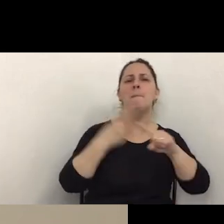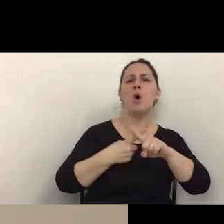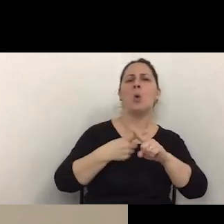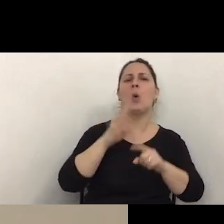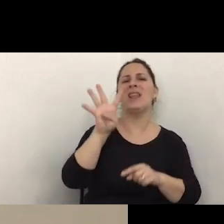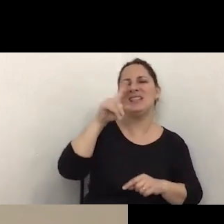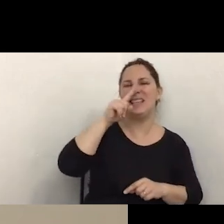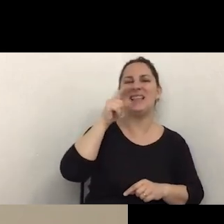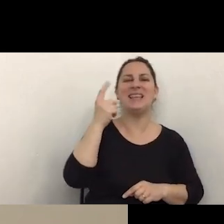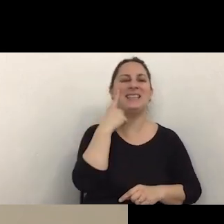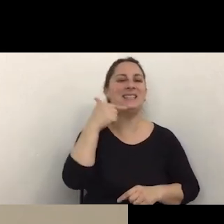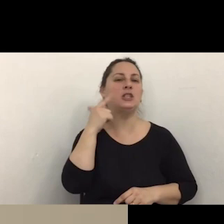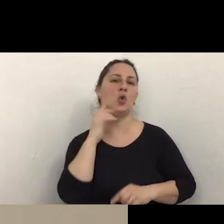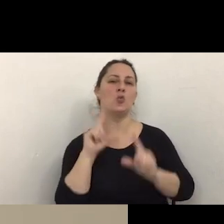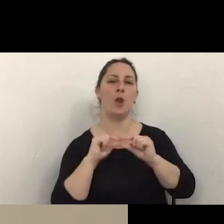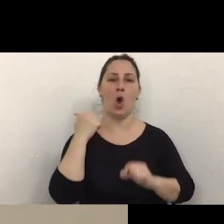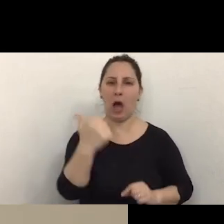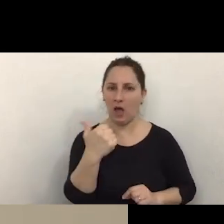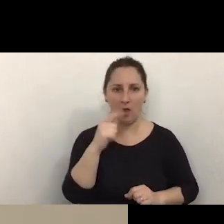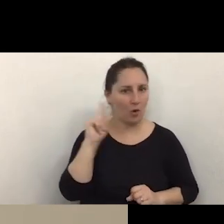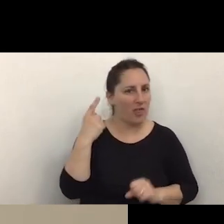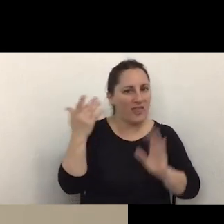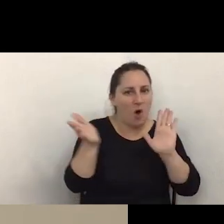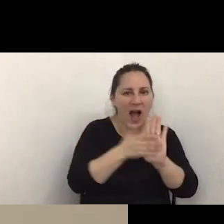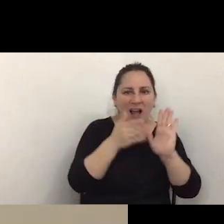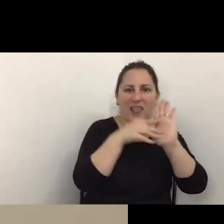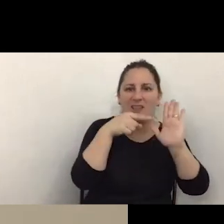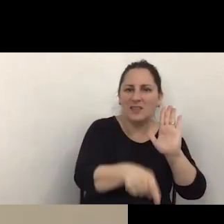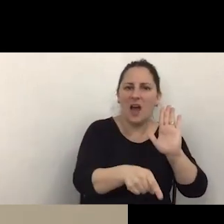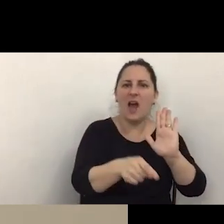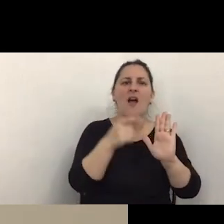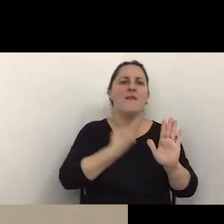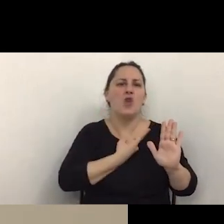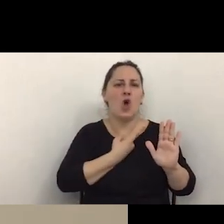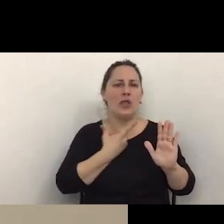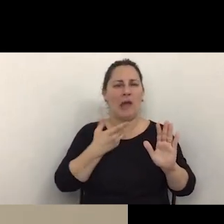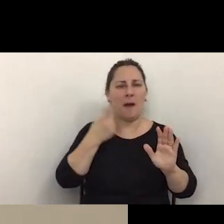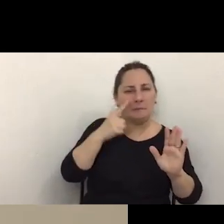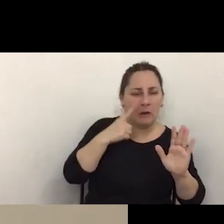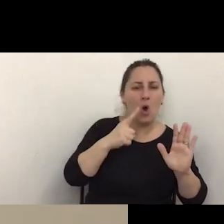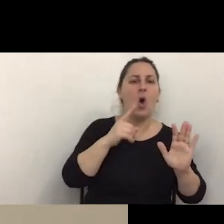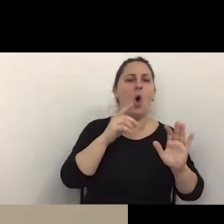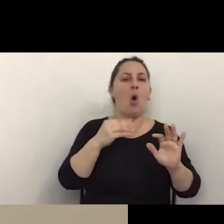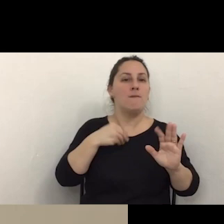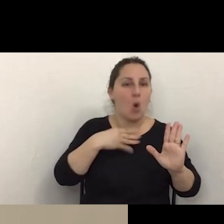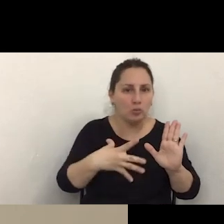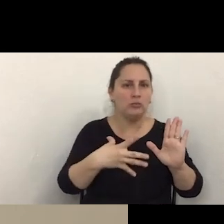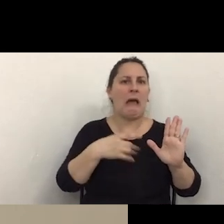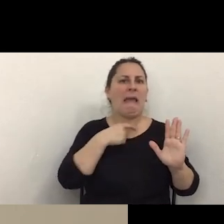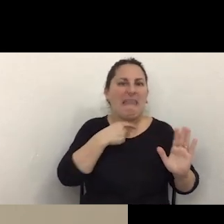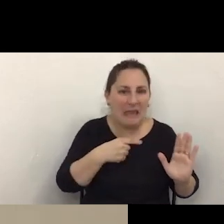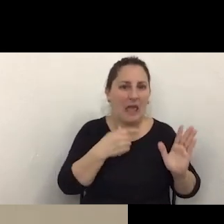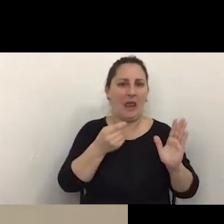A. Tengo que acreditar dónde está la intencionalidad y dónde está la voluntad de cometer ese